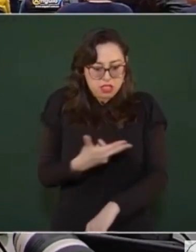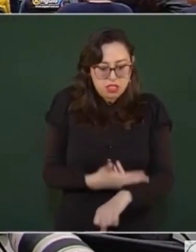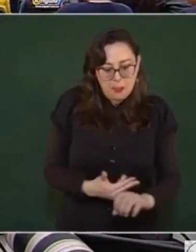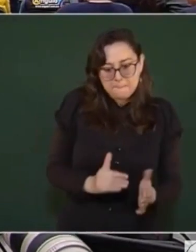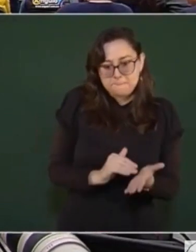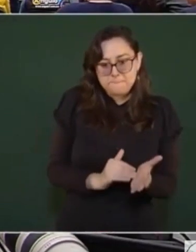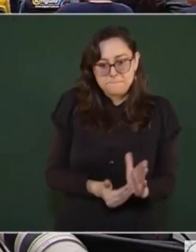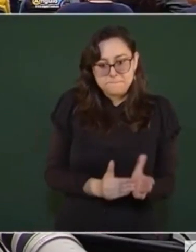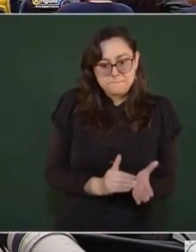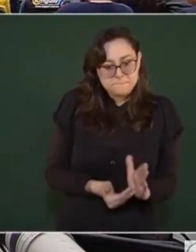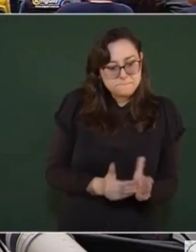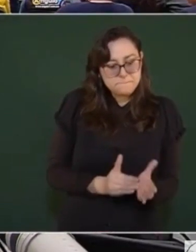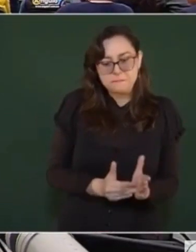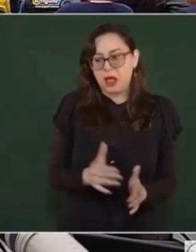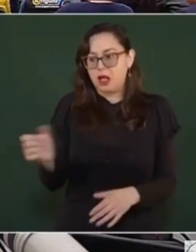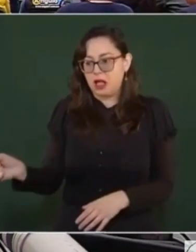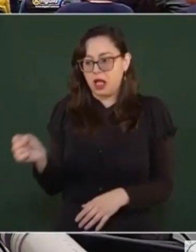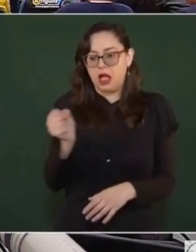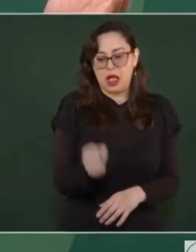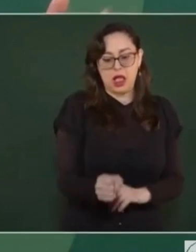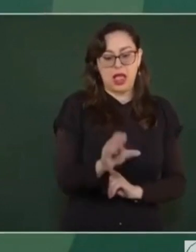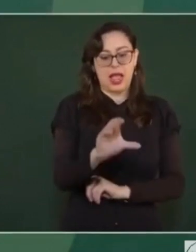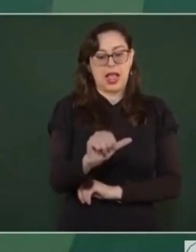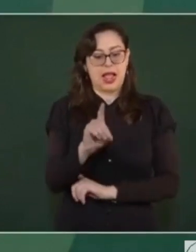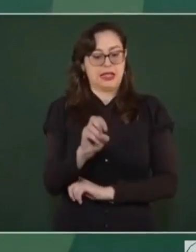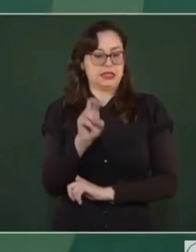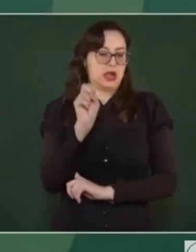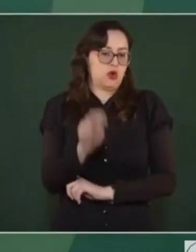Al final, esto para los jóvenes,